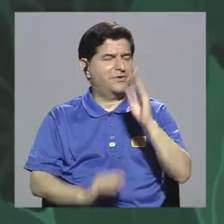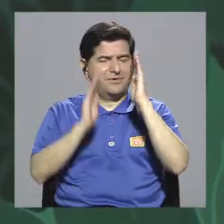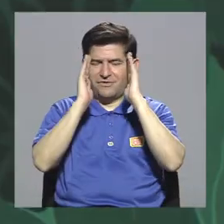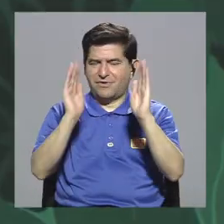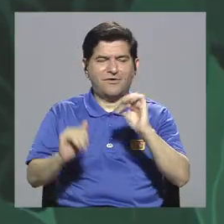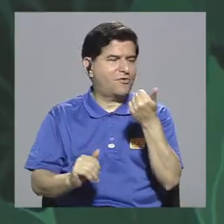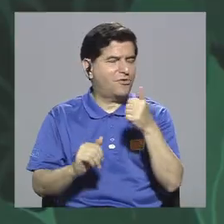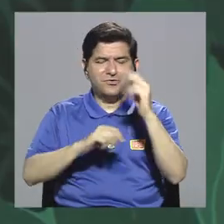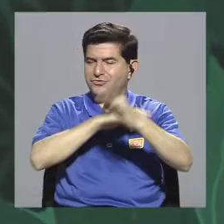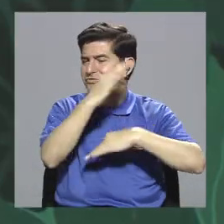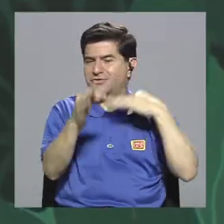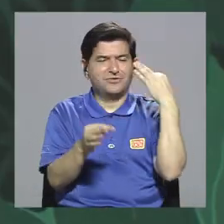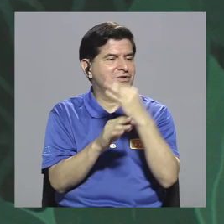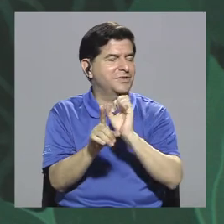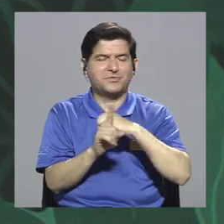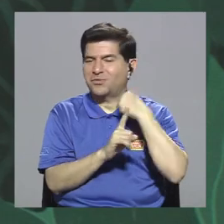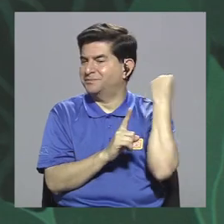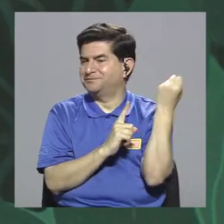a suicidio.